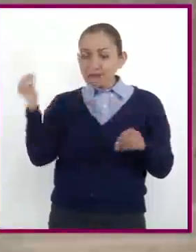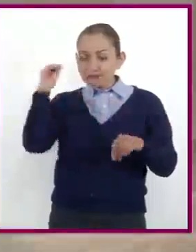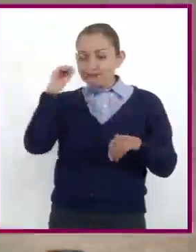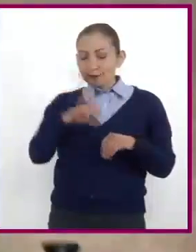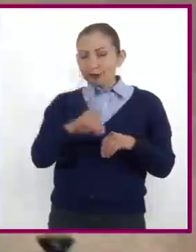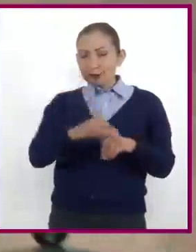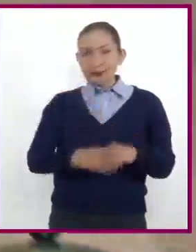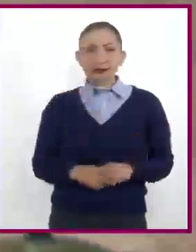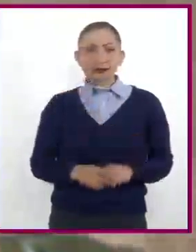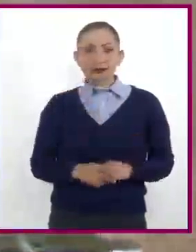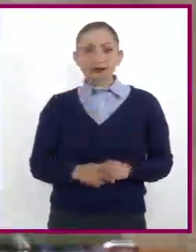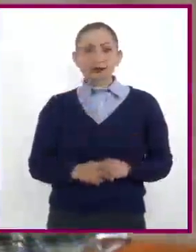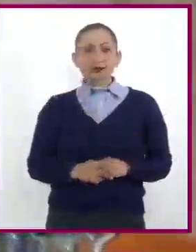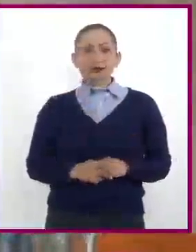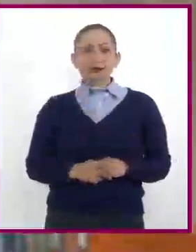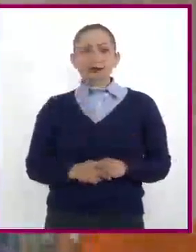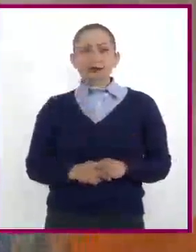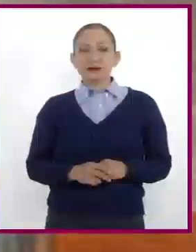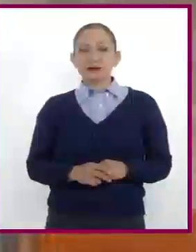agregamos.